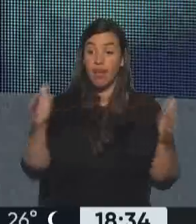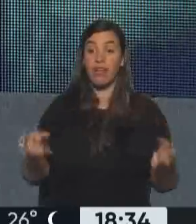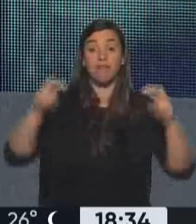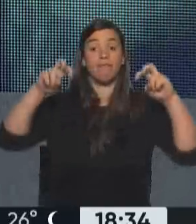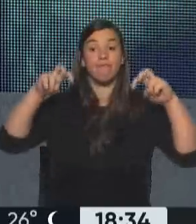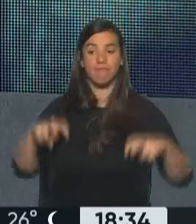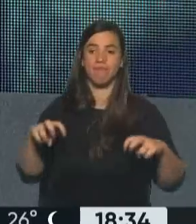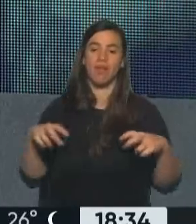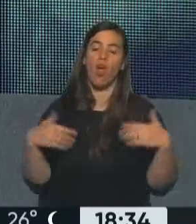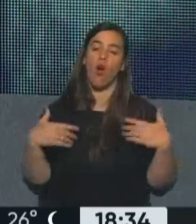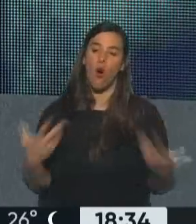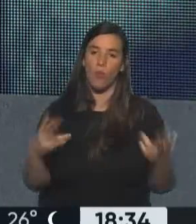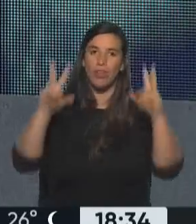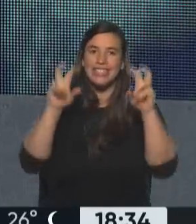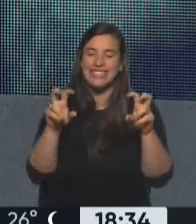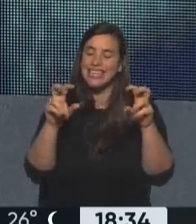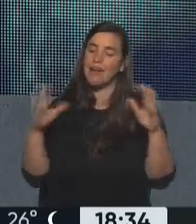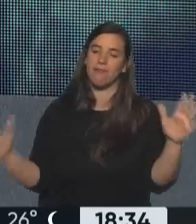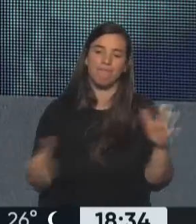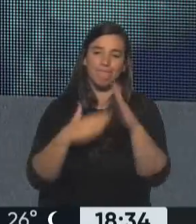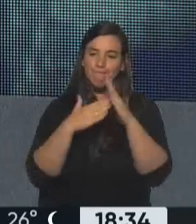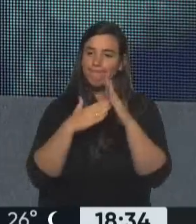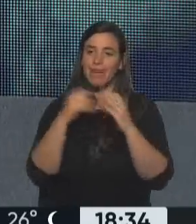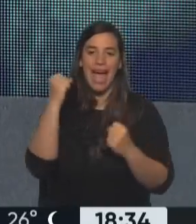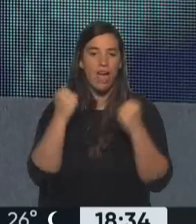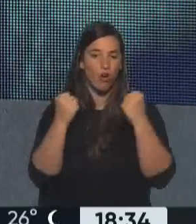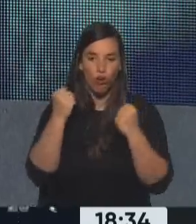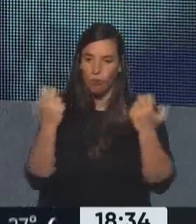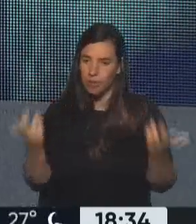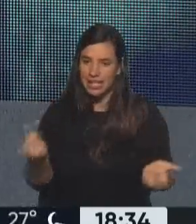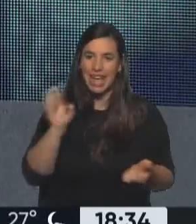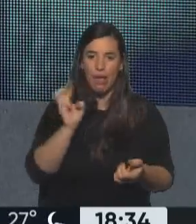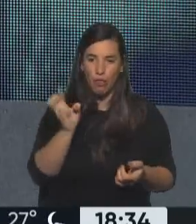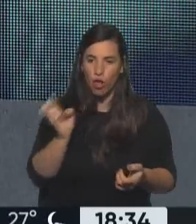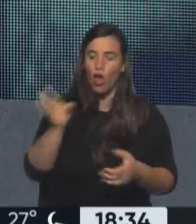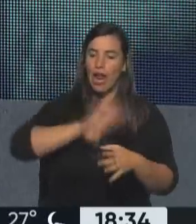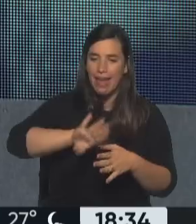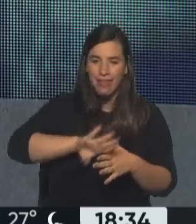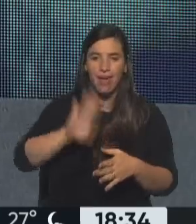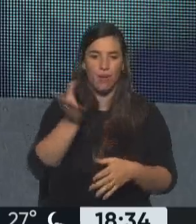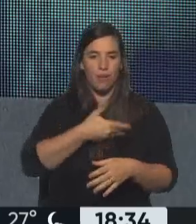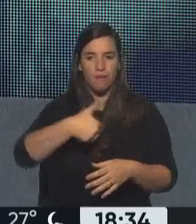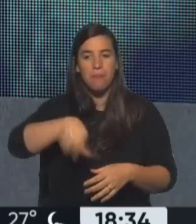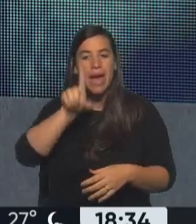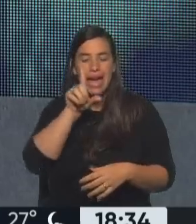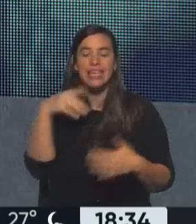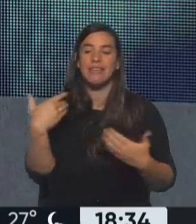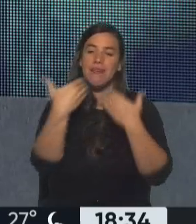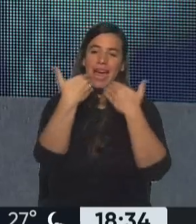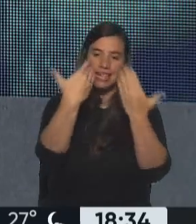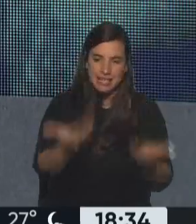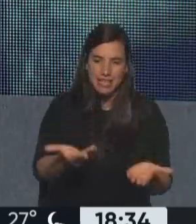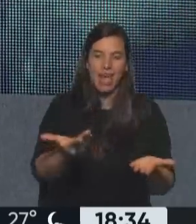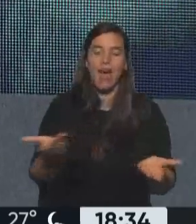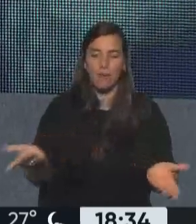El gran tema es la economía, es el dólar, es la deuda con el Fondo Monetario Internacional, así que le agradecemos mucho a Alejandro López Mieres que hoy esté